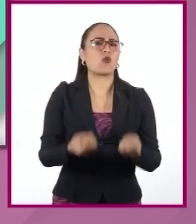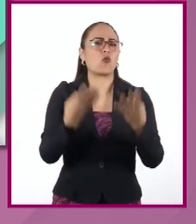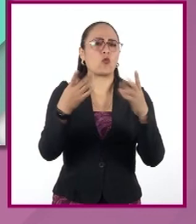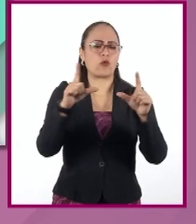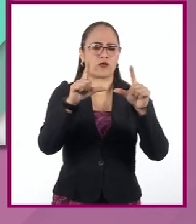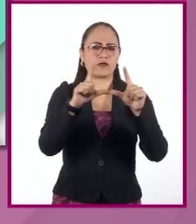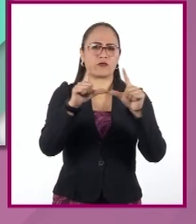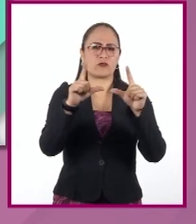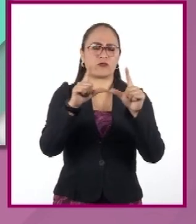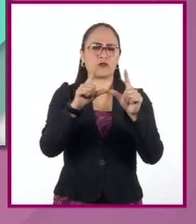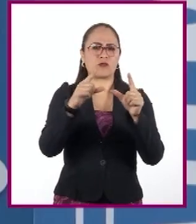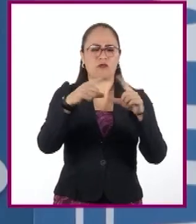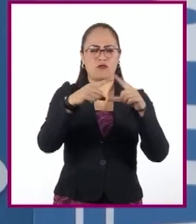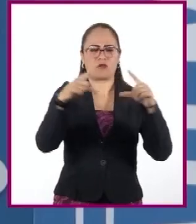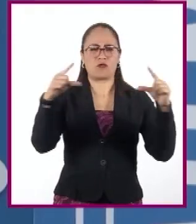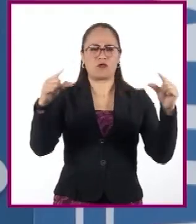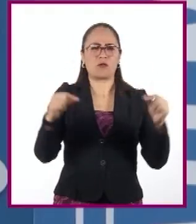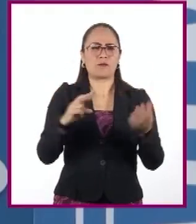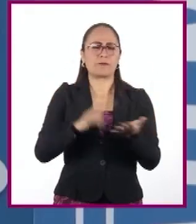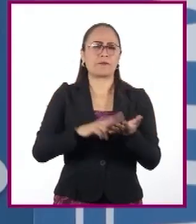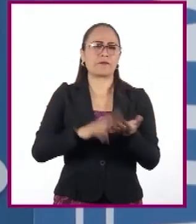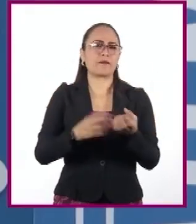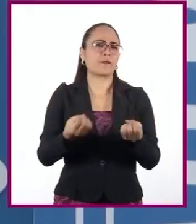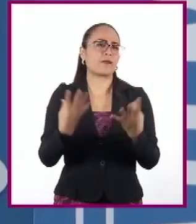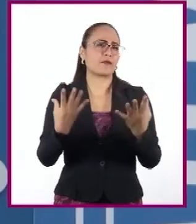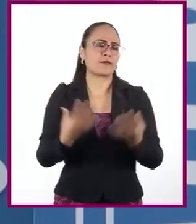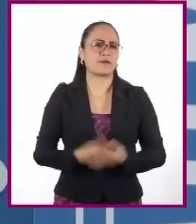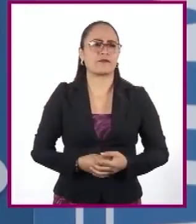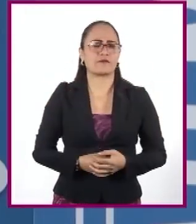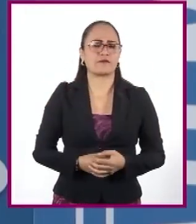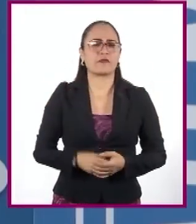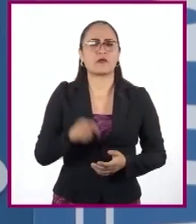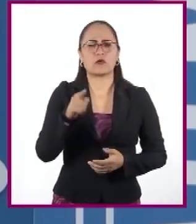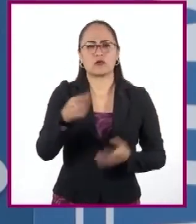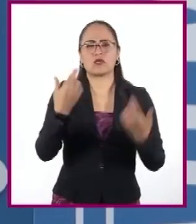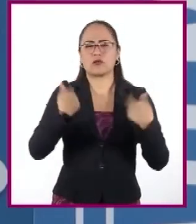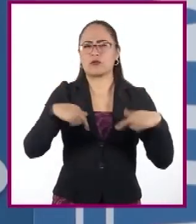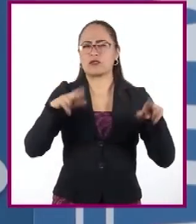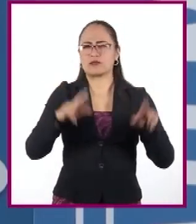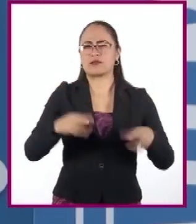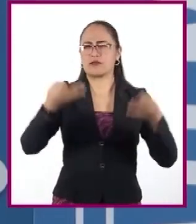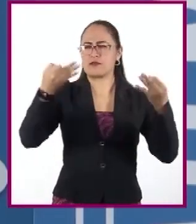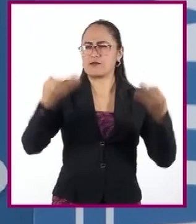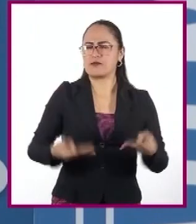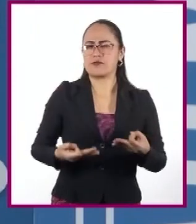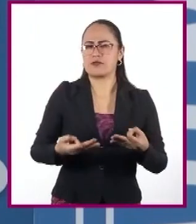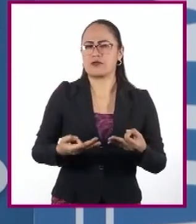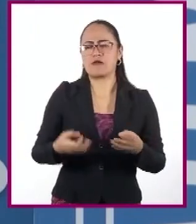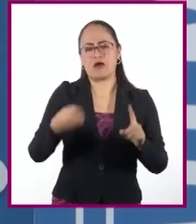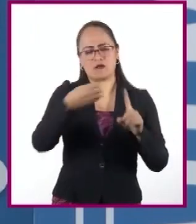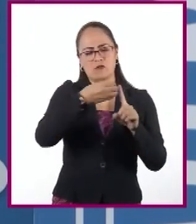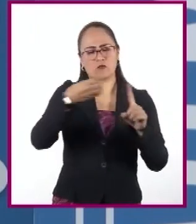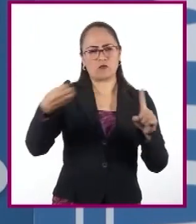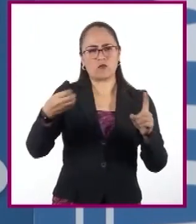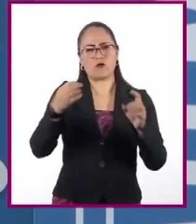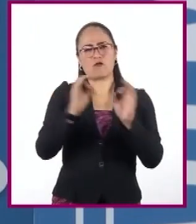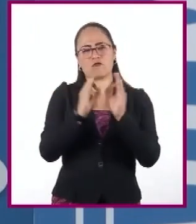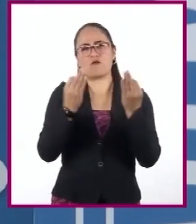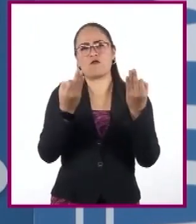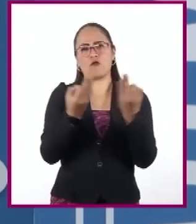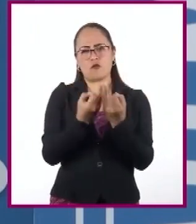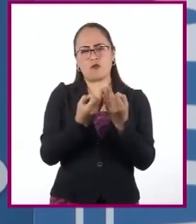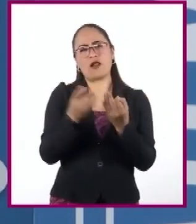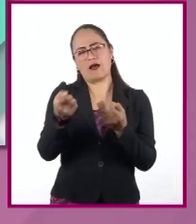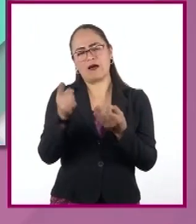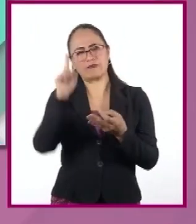vale? Para que representen correctamente esta situación, mediante una ecuación, les daremos las